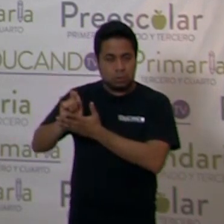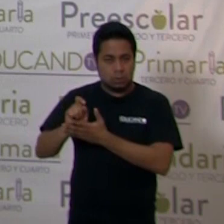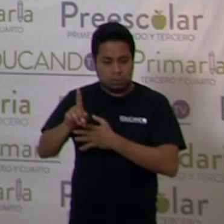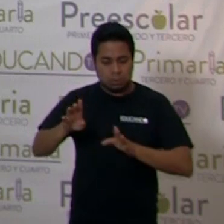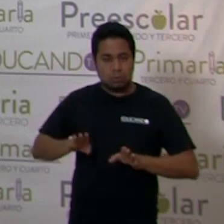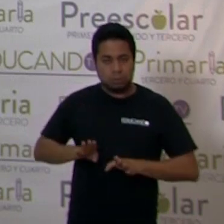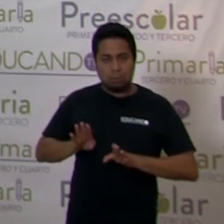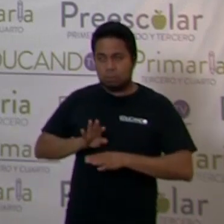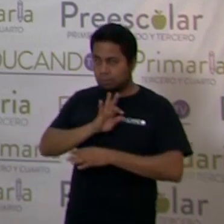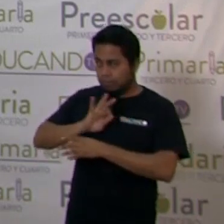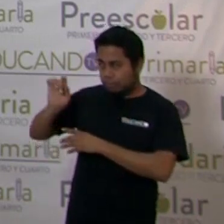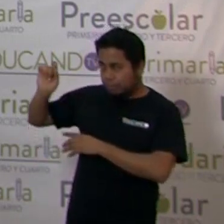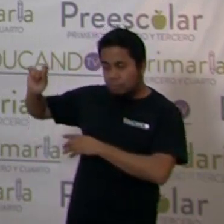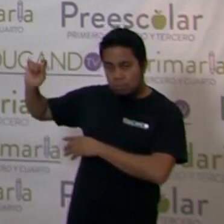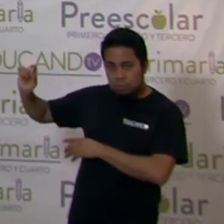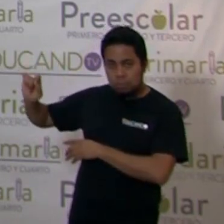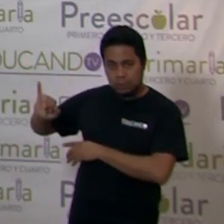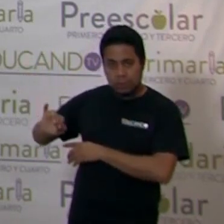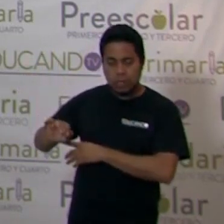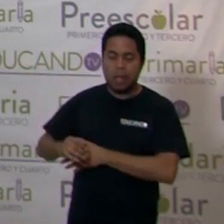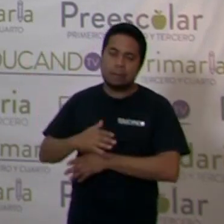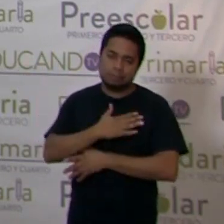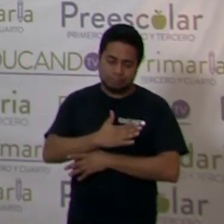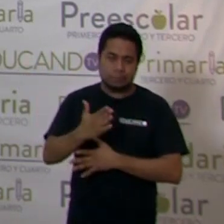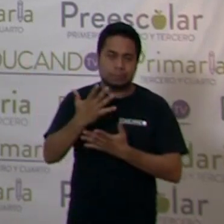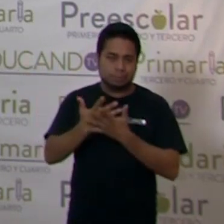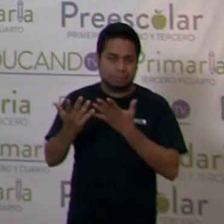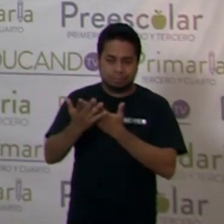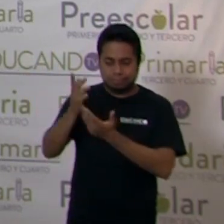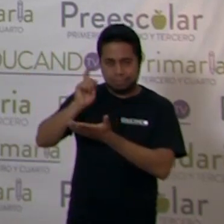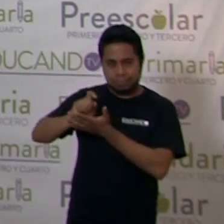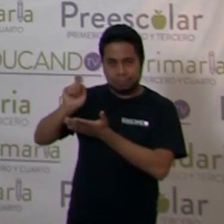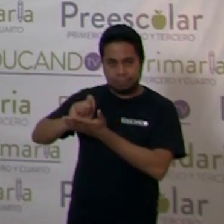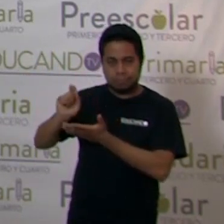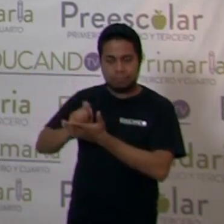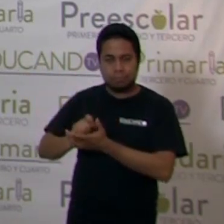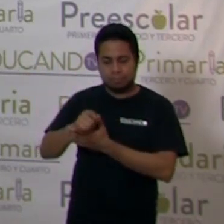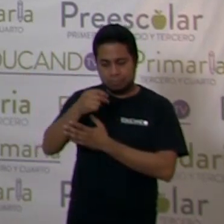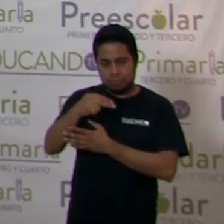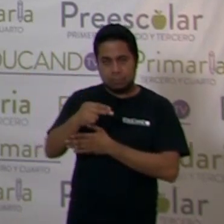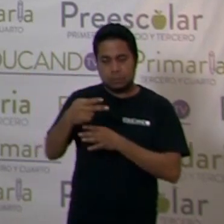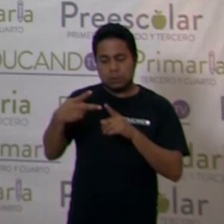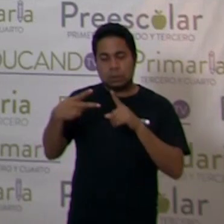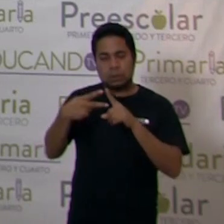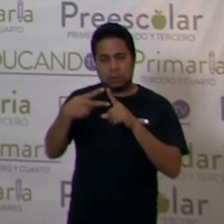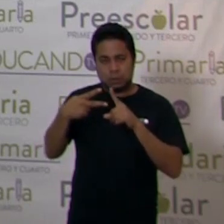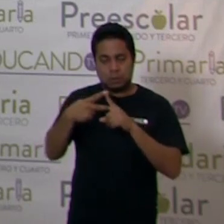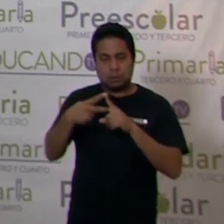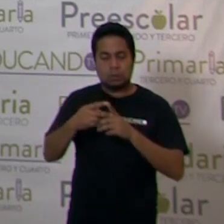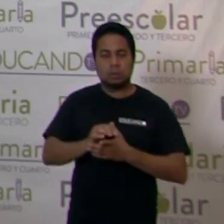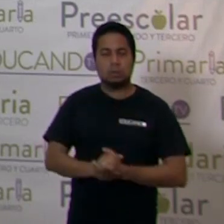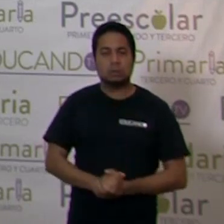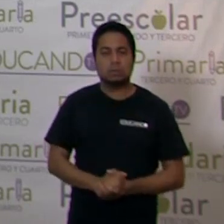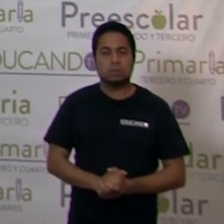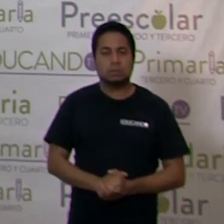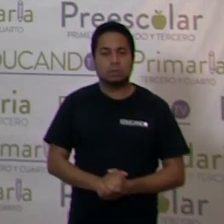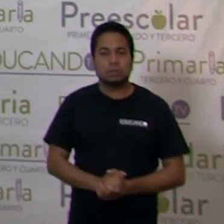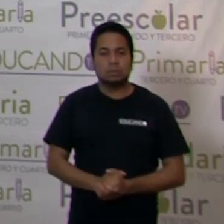sus características Bueno vamos a hacerlo se llama triángulo tiene